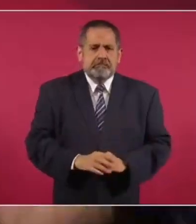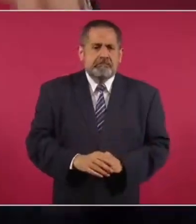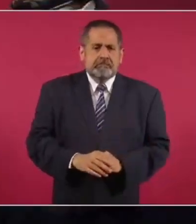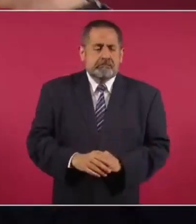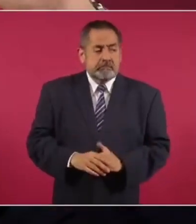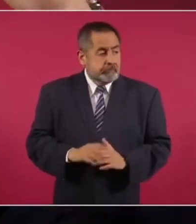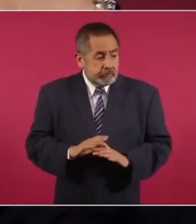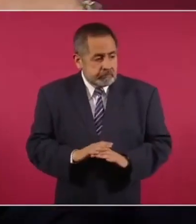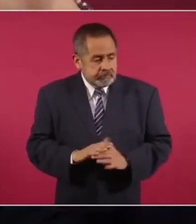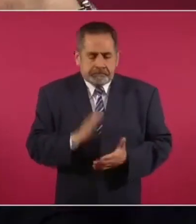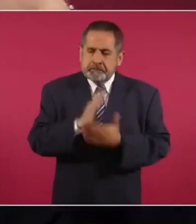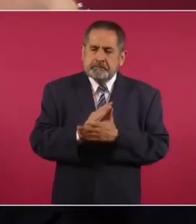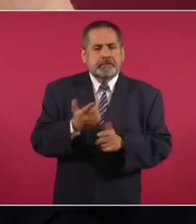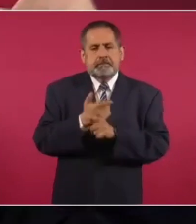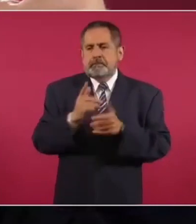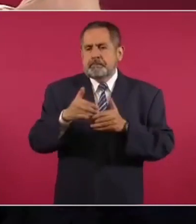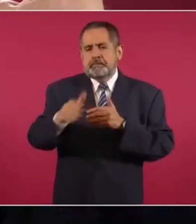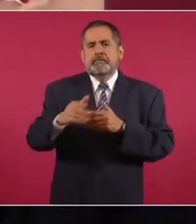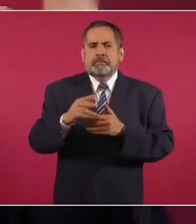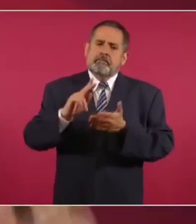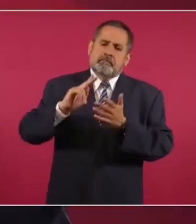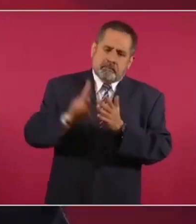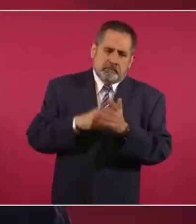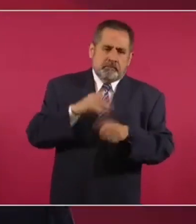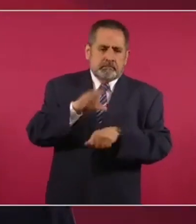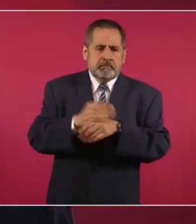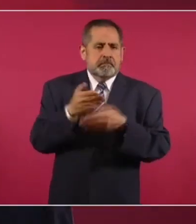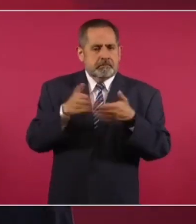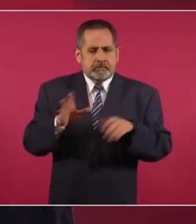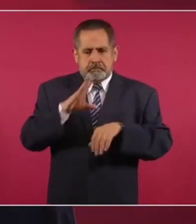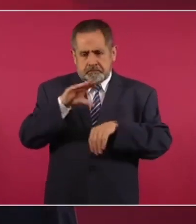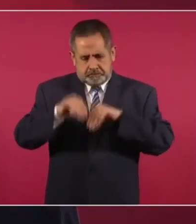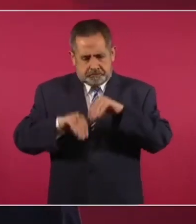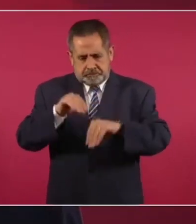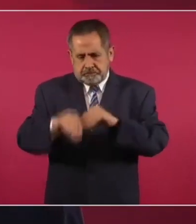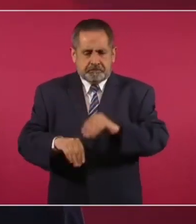y ya, no tenemos ya amparos.